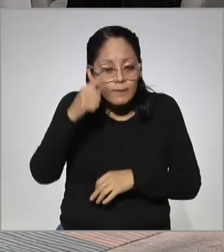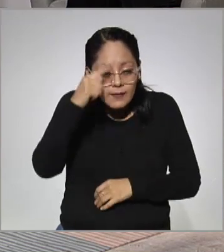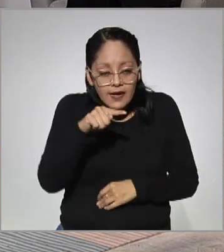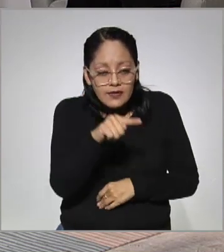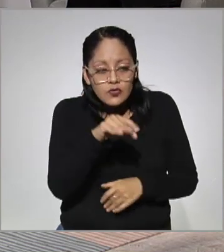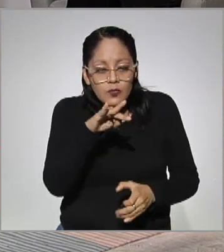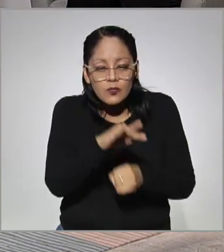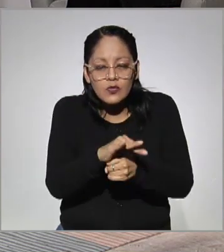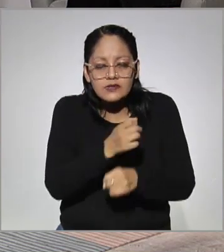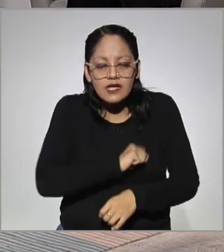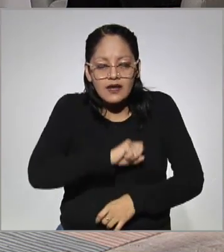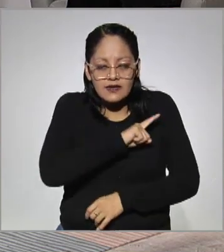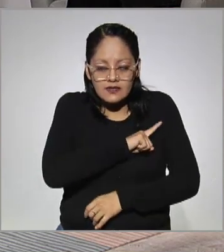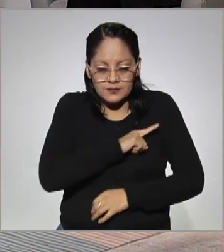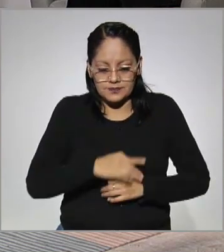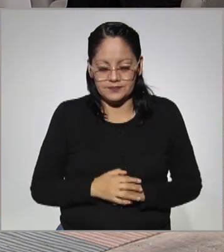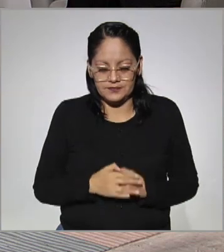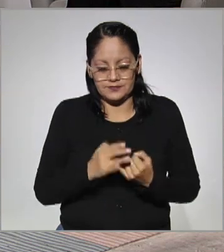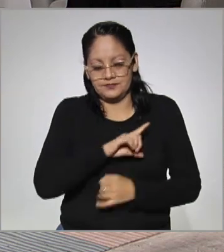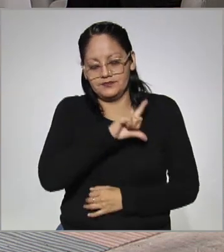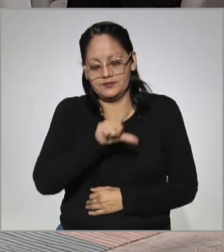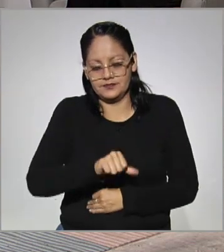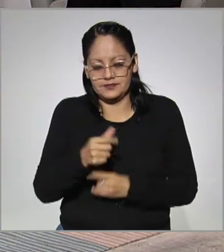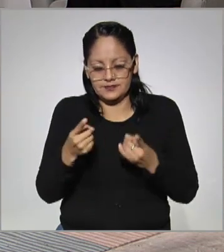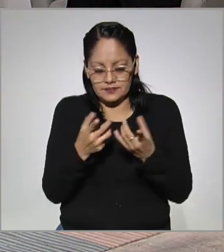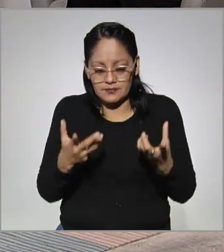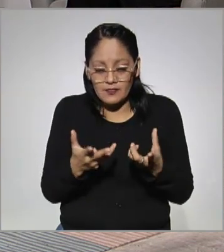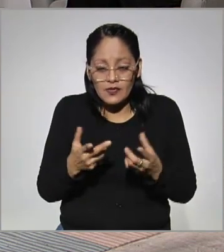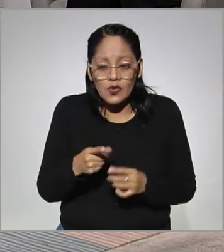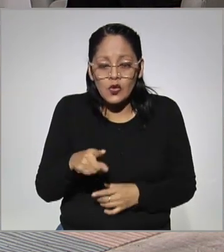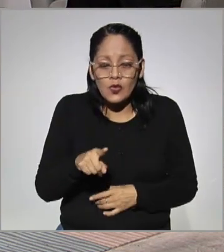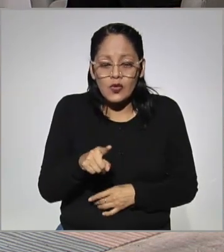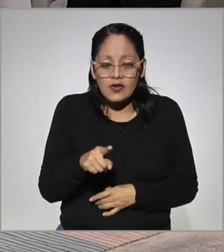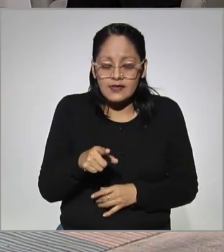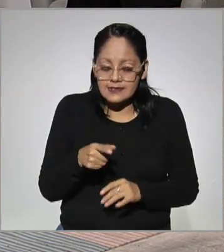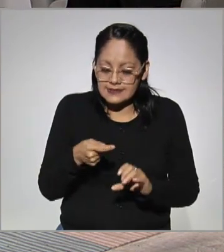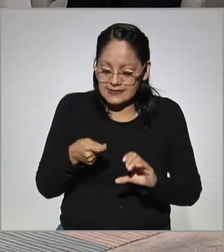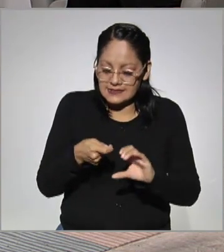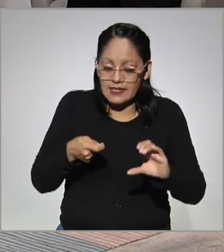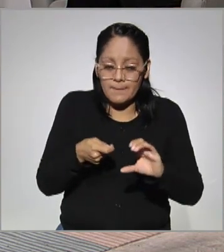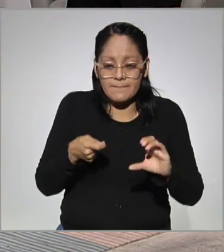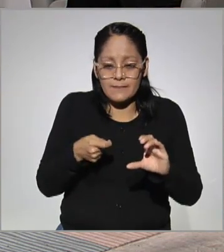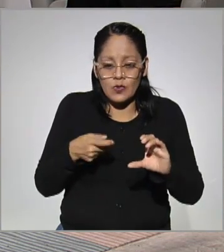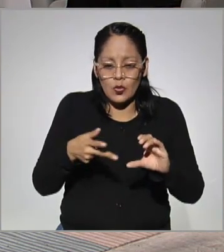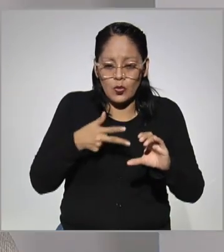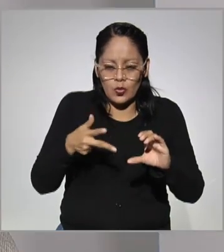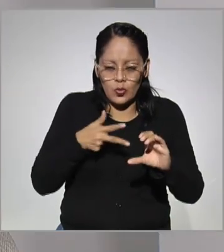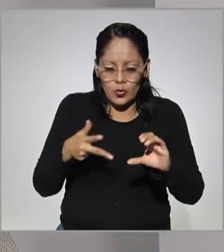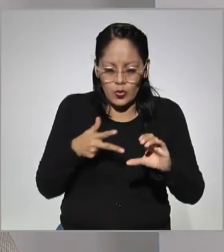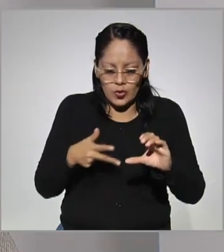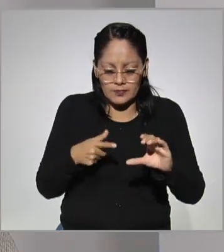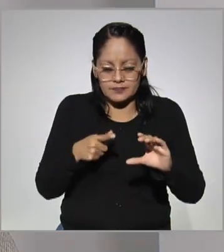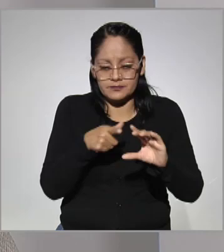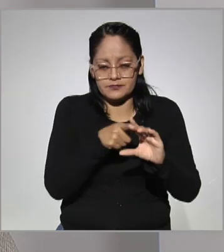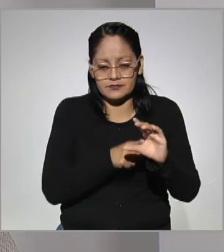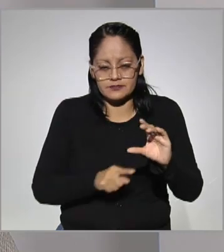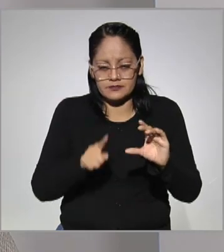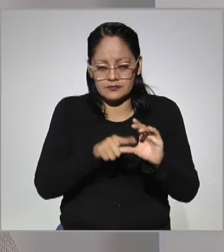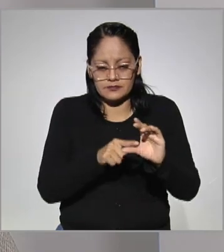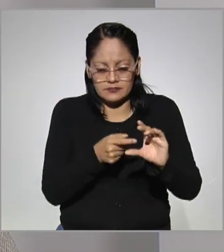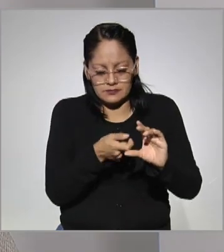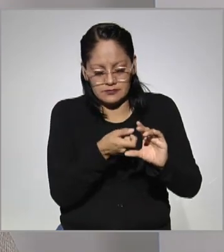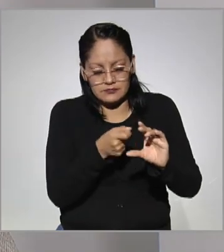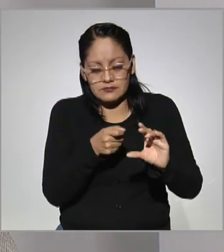salud. Y después de eso, lo que hacemos con un cepillo o la espátula de aire, que está el cuello del útero, tomamos